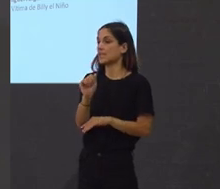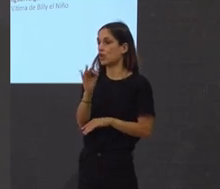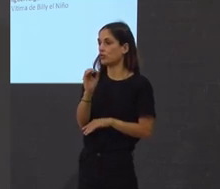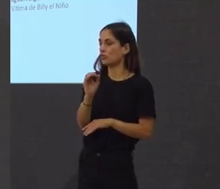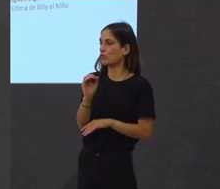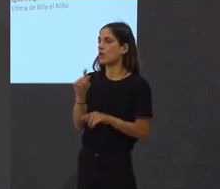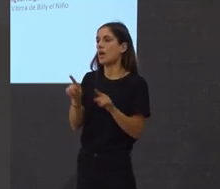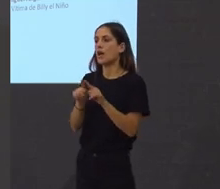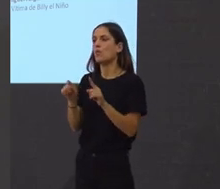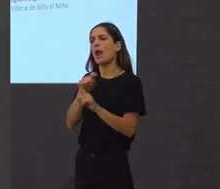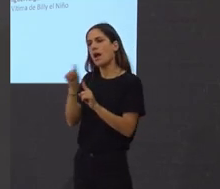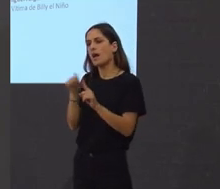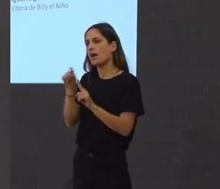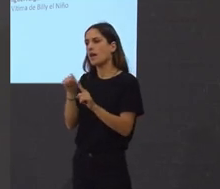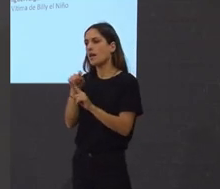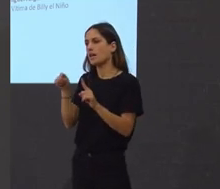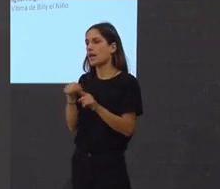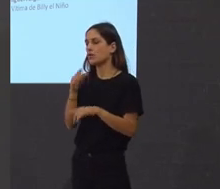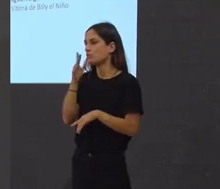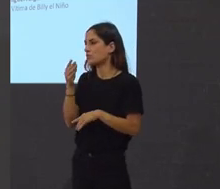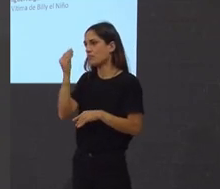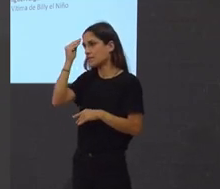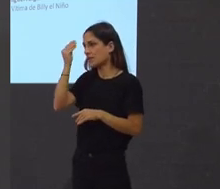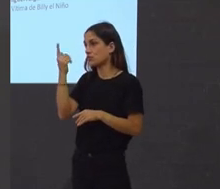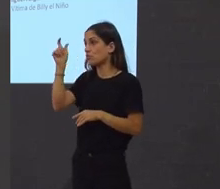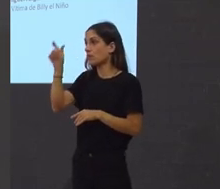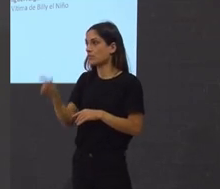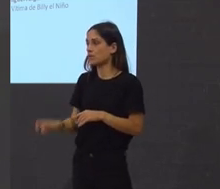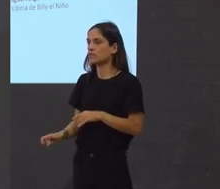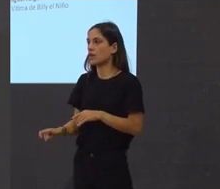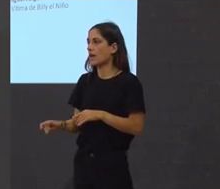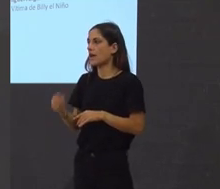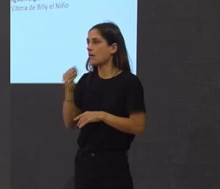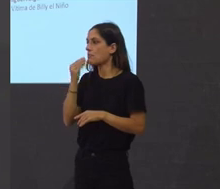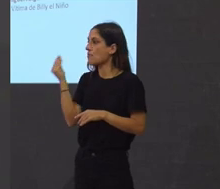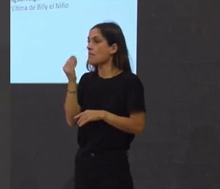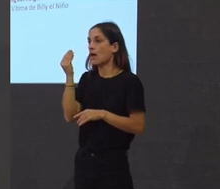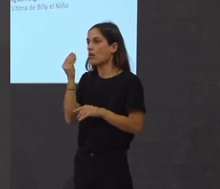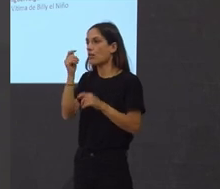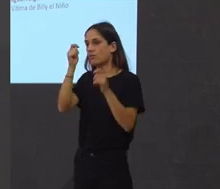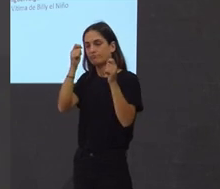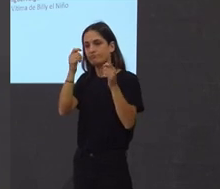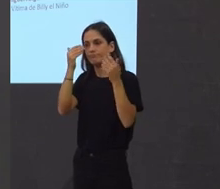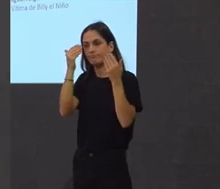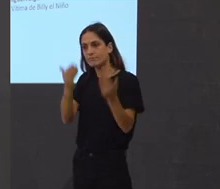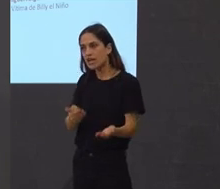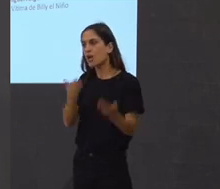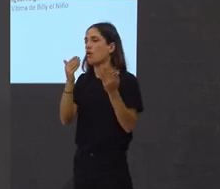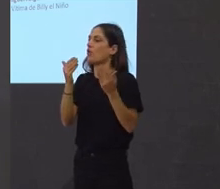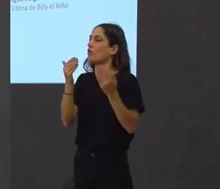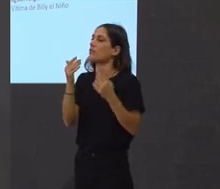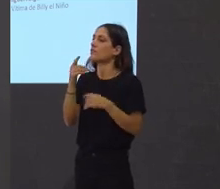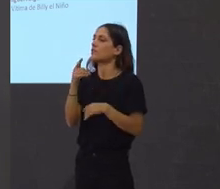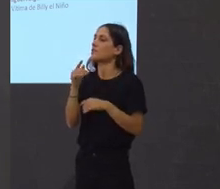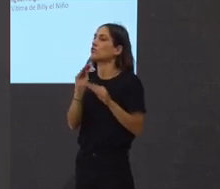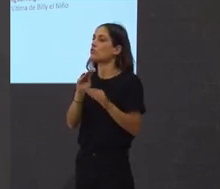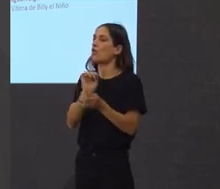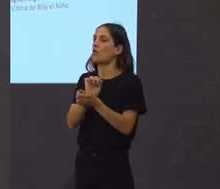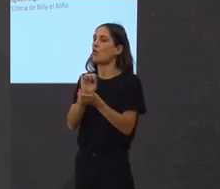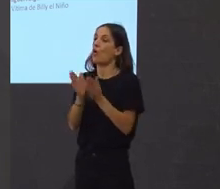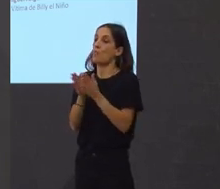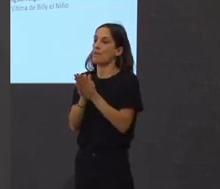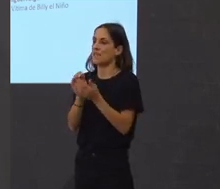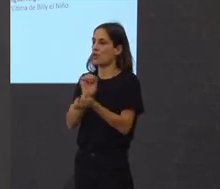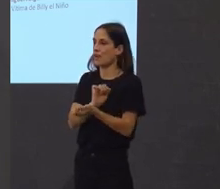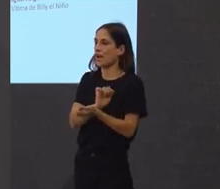una de las mejores personas que podía hacer era o su compañero su compañero de cárcel o su compañero de tortura de su compañero de